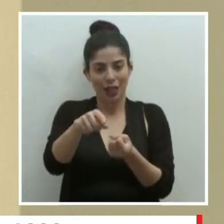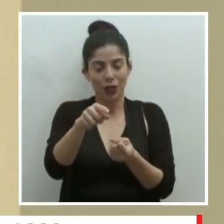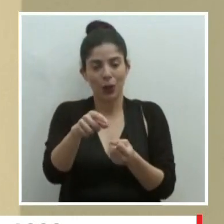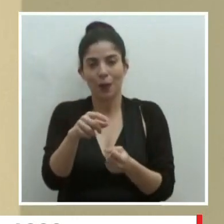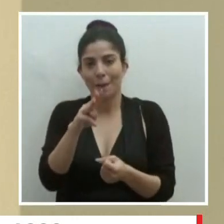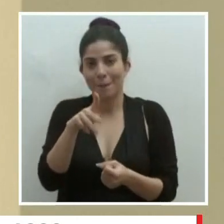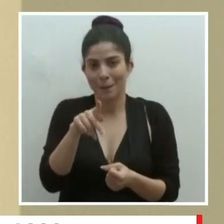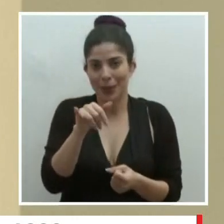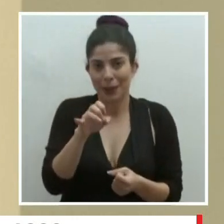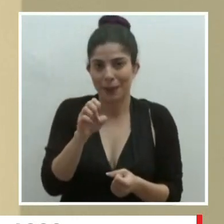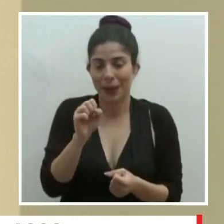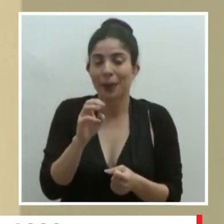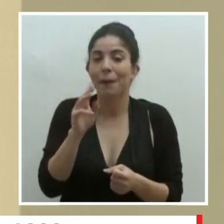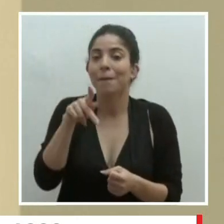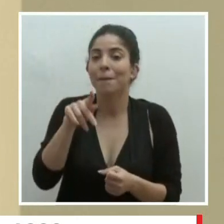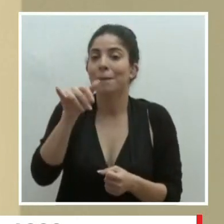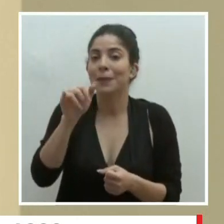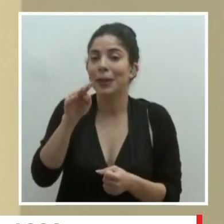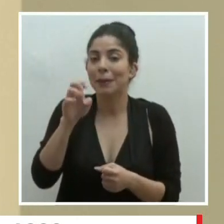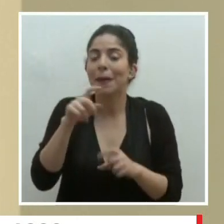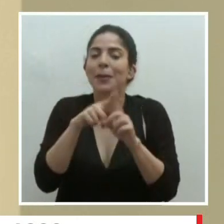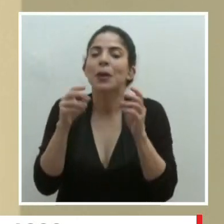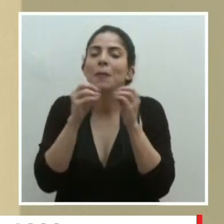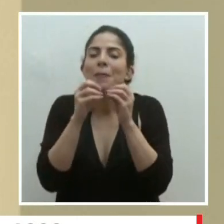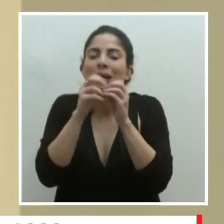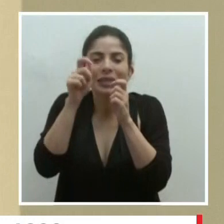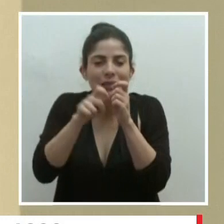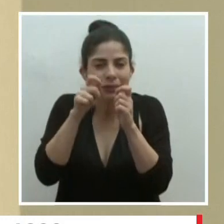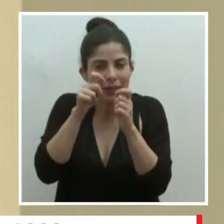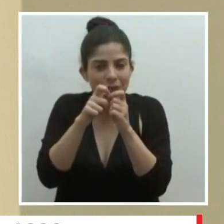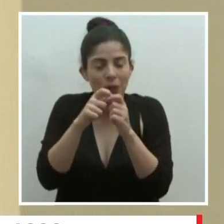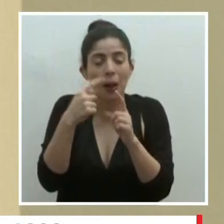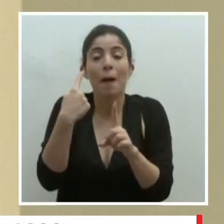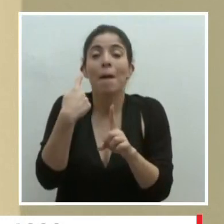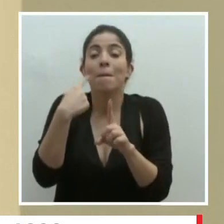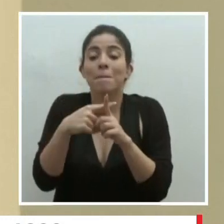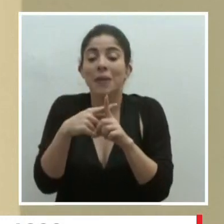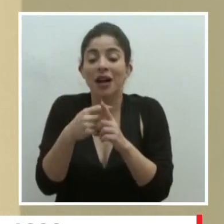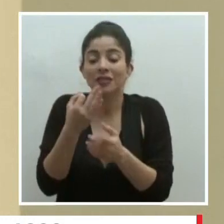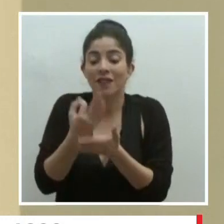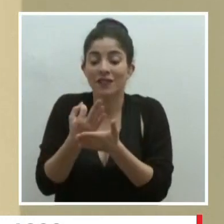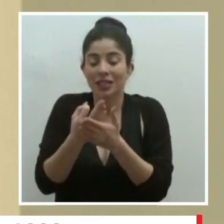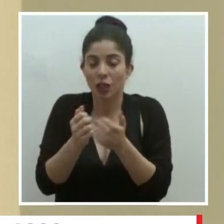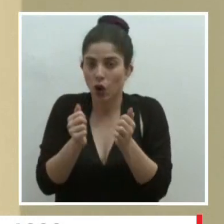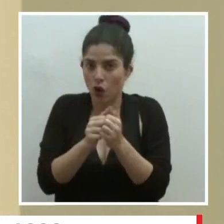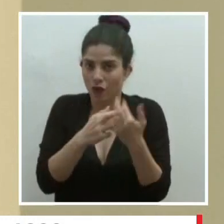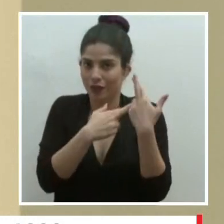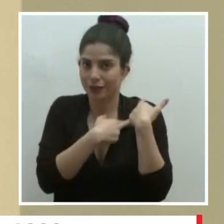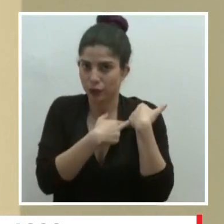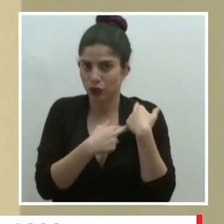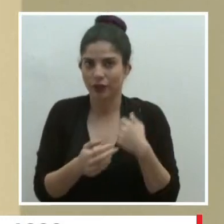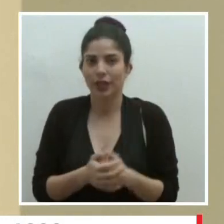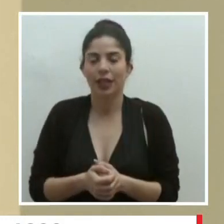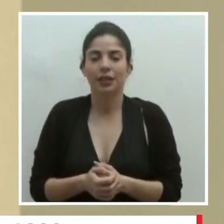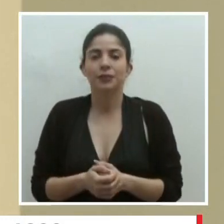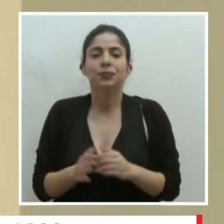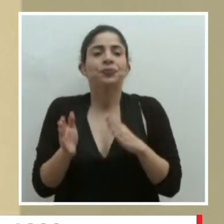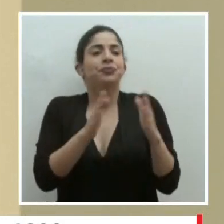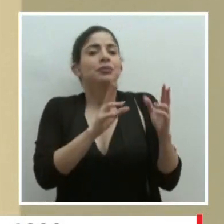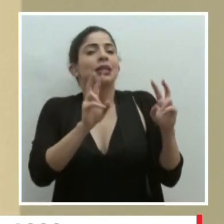mucho más específica y también desde una óptica que sea fiscalmente responsable. En el